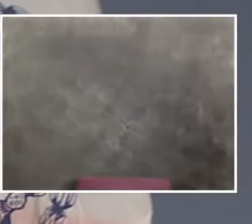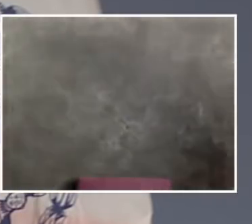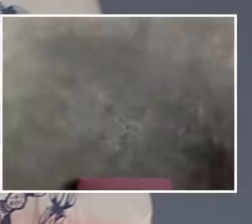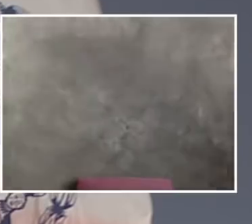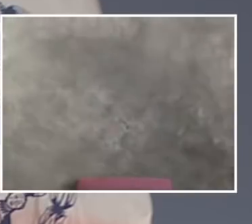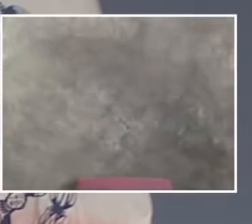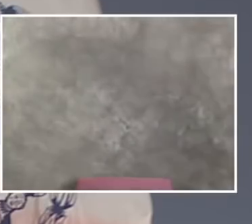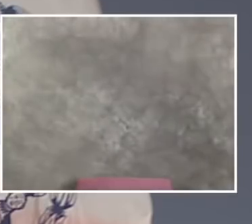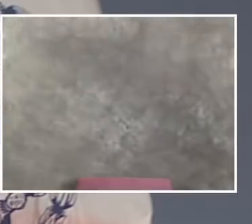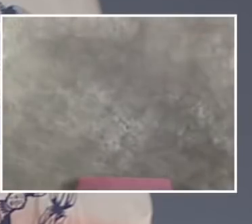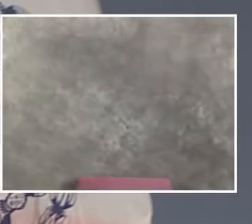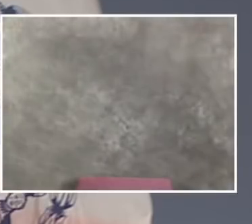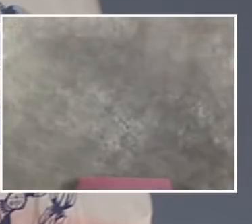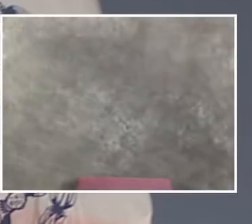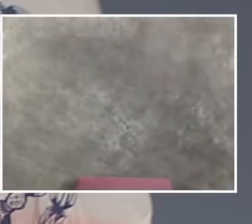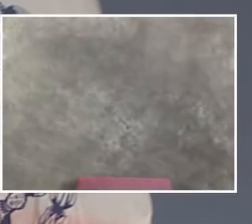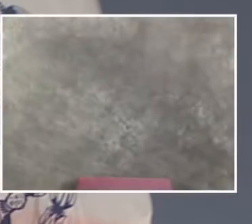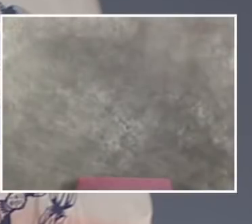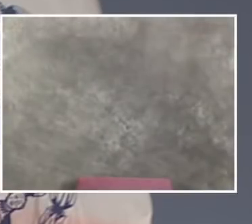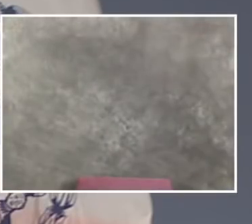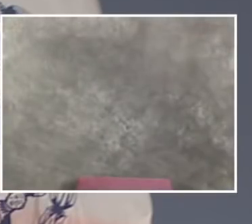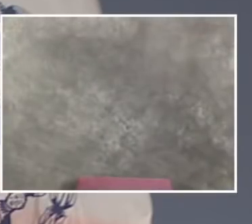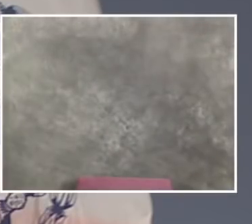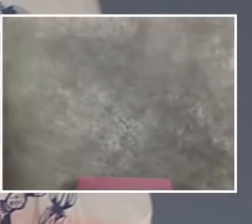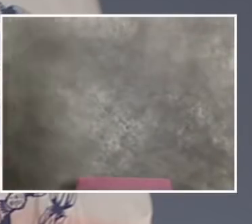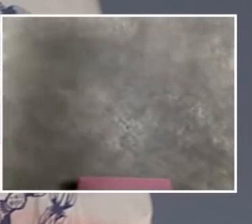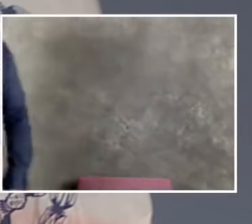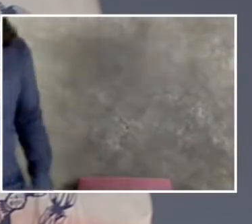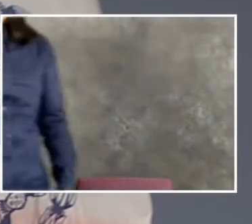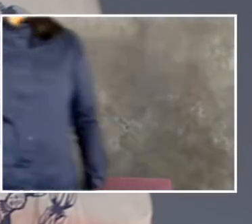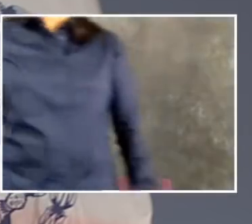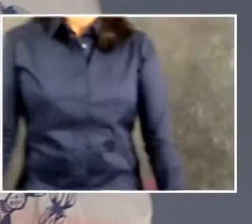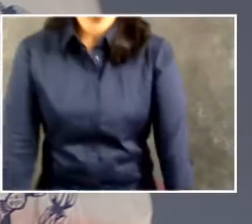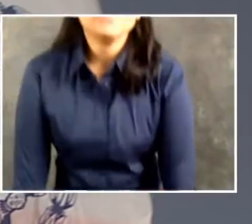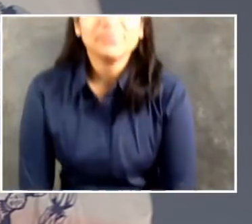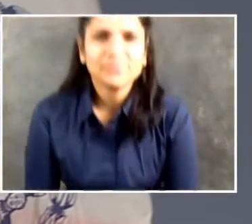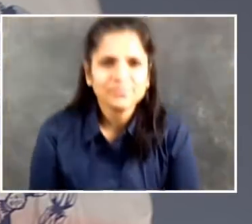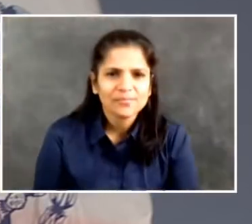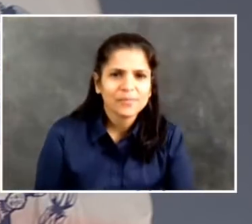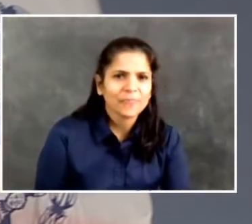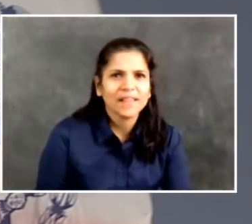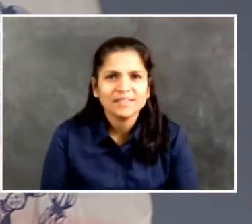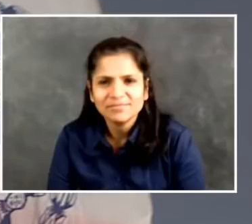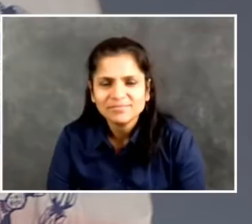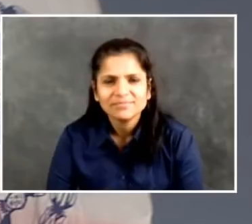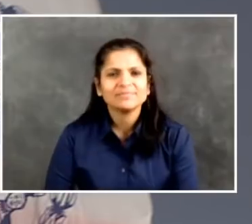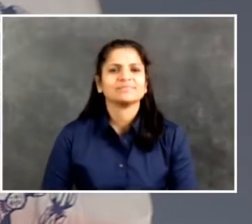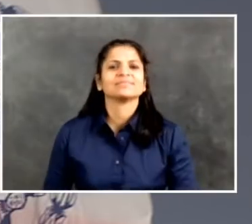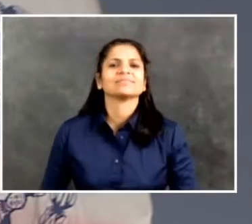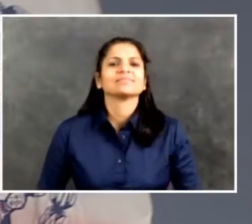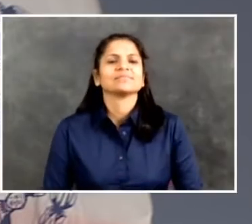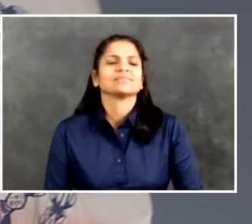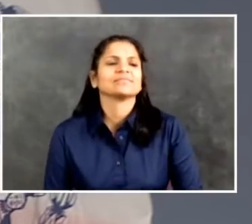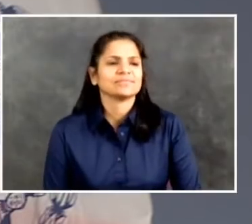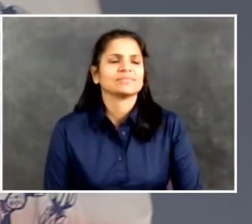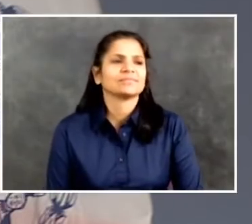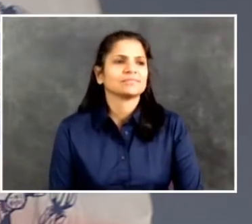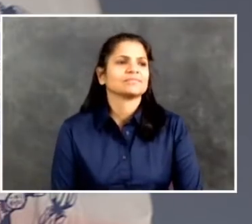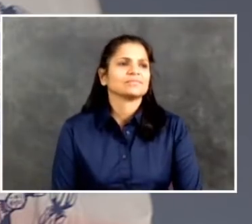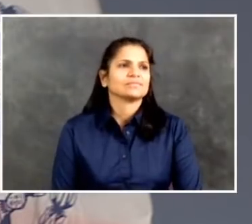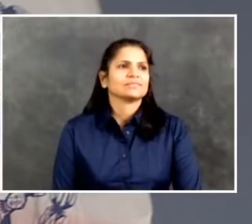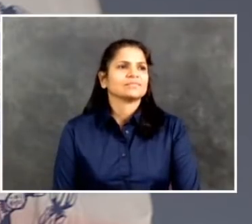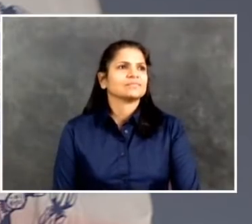todavía necesitan quedarse en casa y mantener la distancia entre